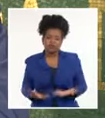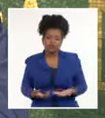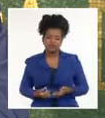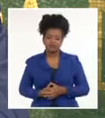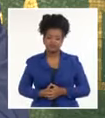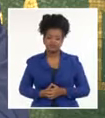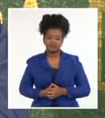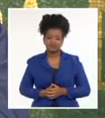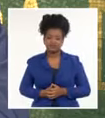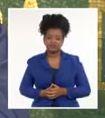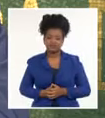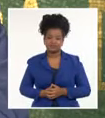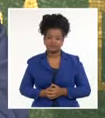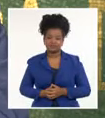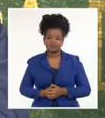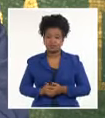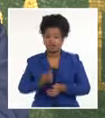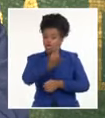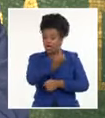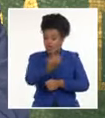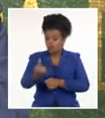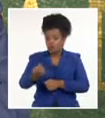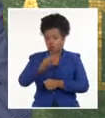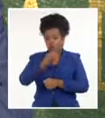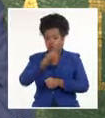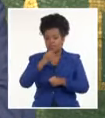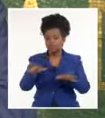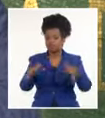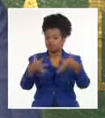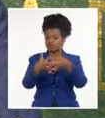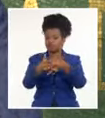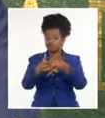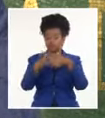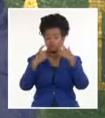nuestro carácter de seres humanos sea fundamental.